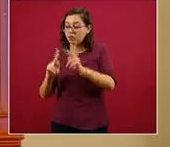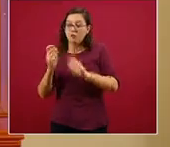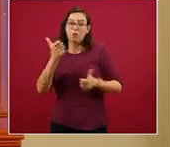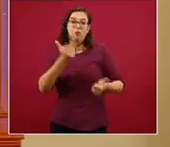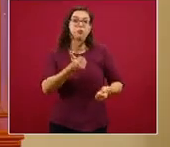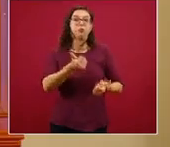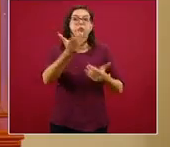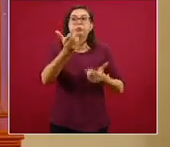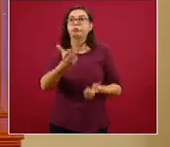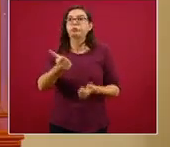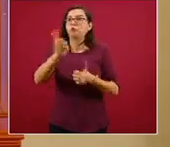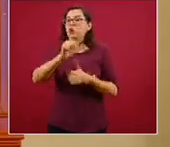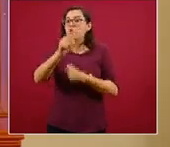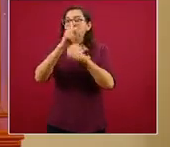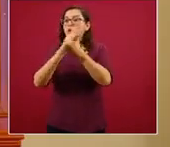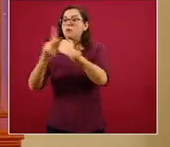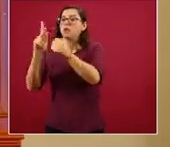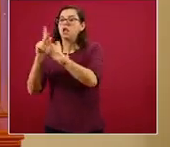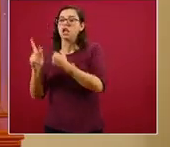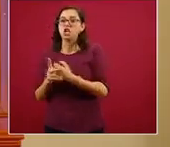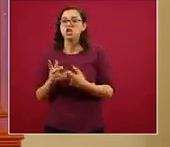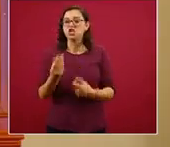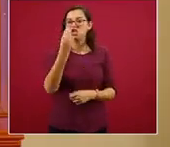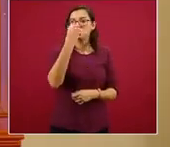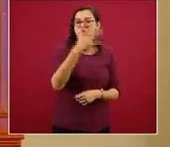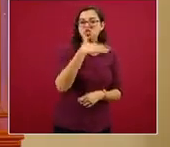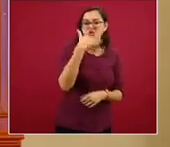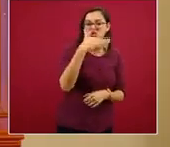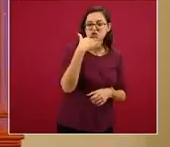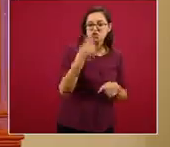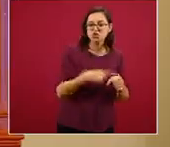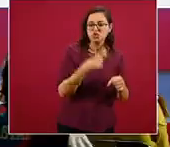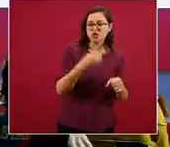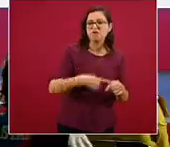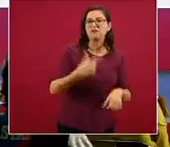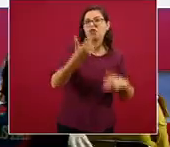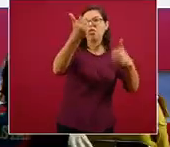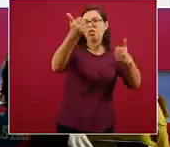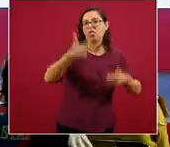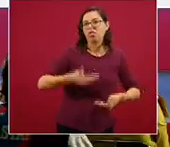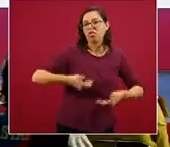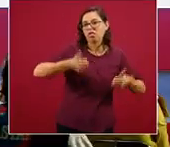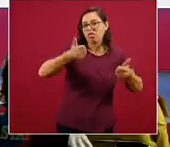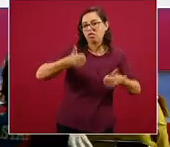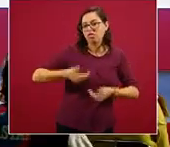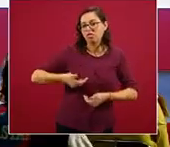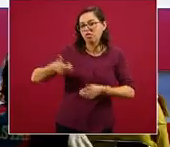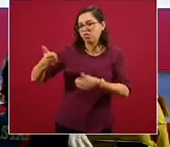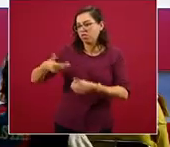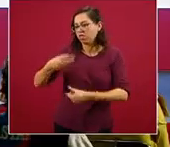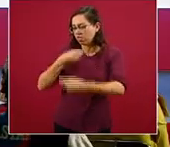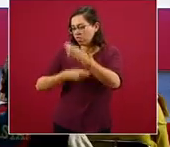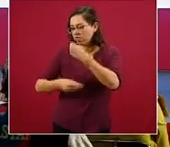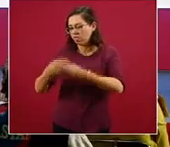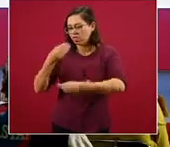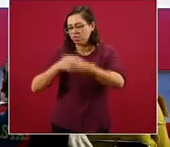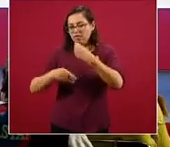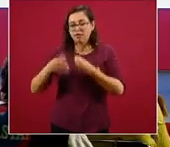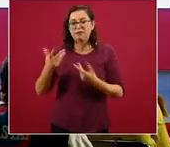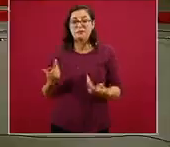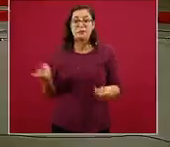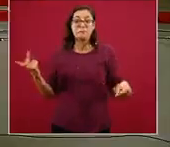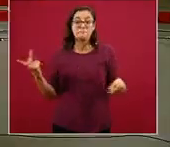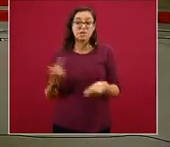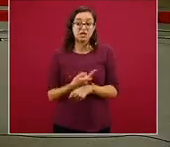el modelo de alimentación de comida chatarra y bebidas azucaradas. Por lo tanto, se sustituyeron las